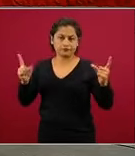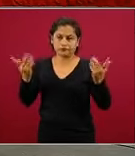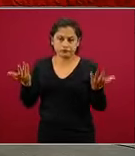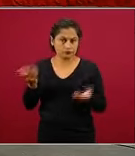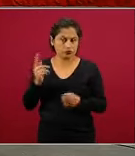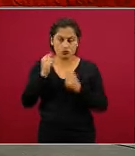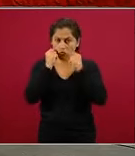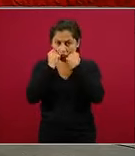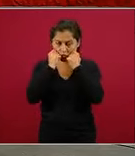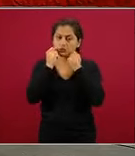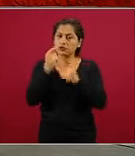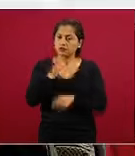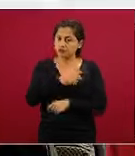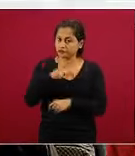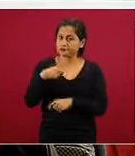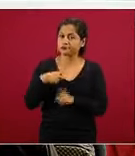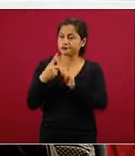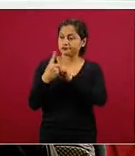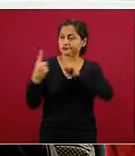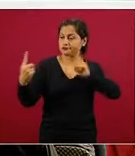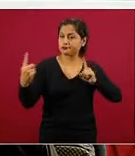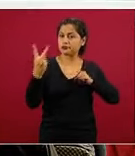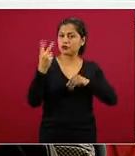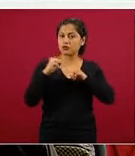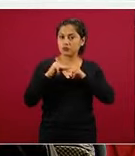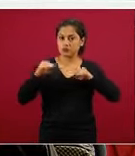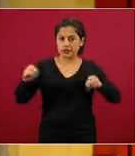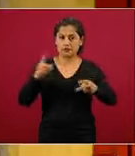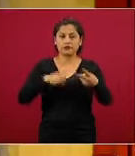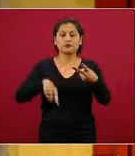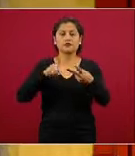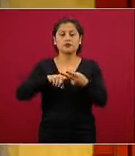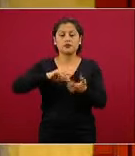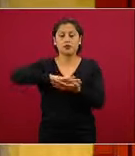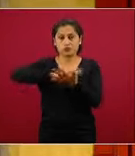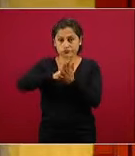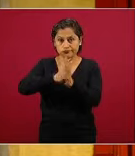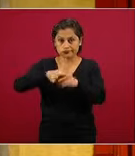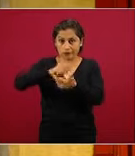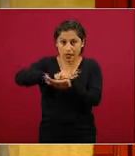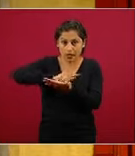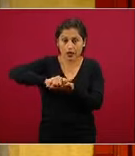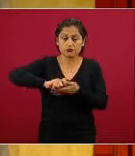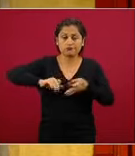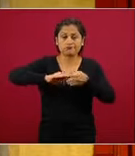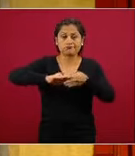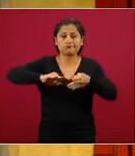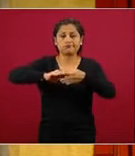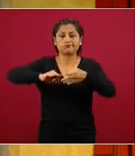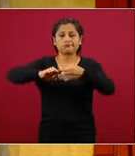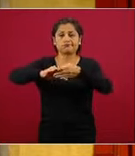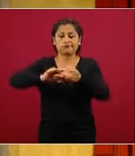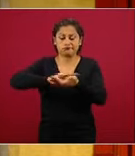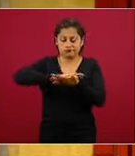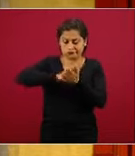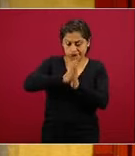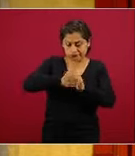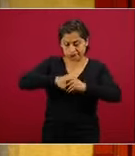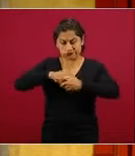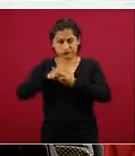desconocida, mantengámonos a 2 metros de distancia. Lavarnos las manos repetidamente, ¿cuánto? 10,